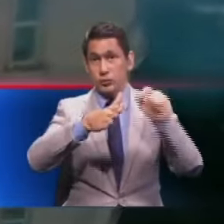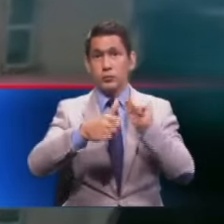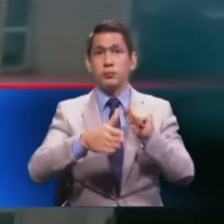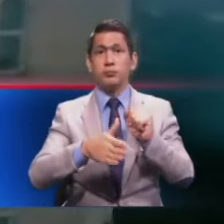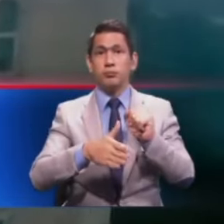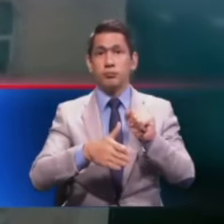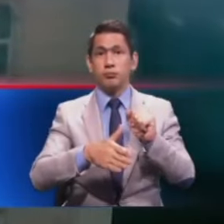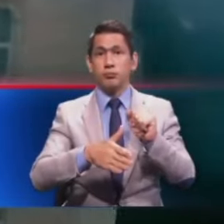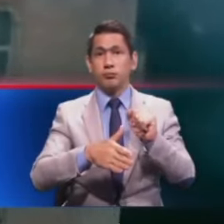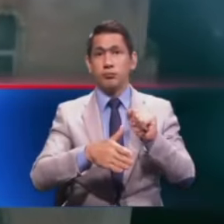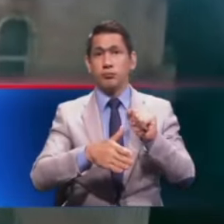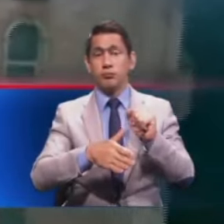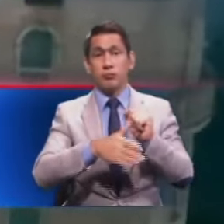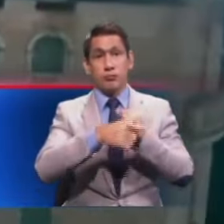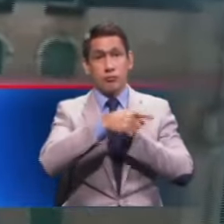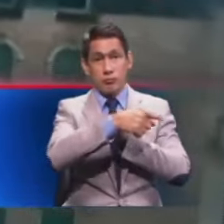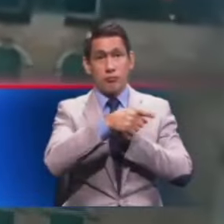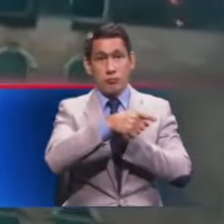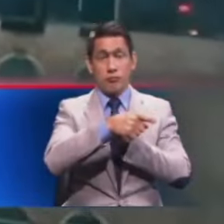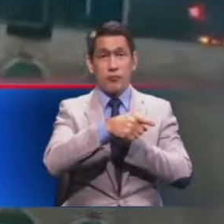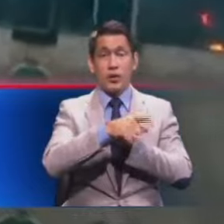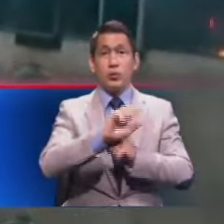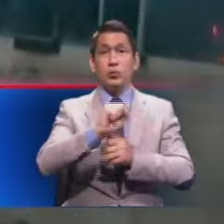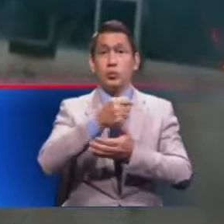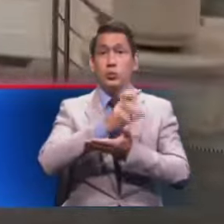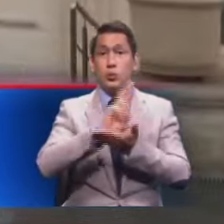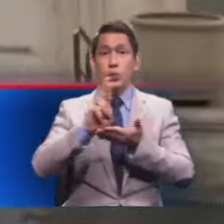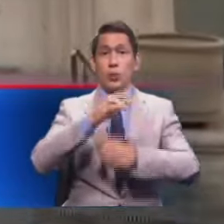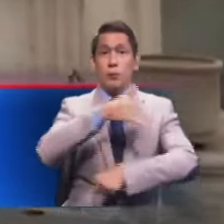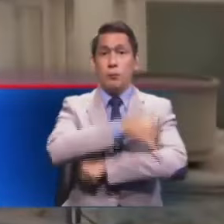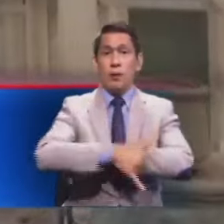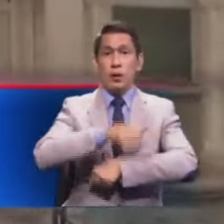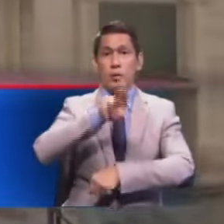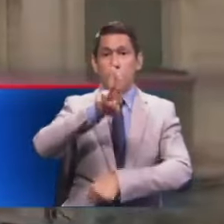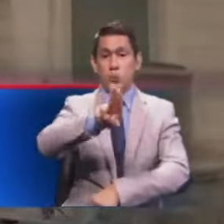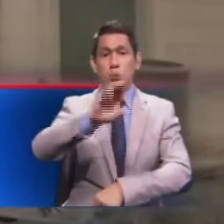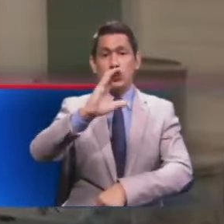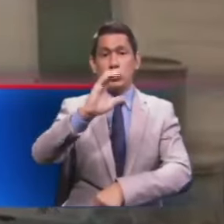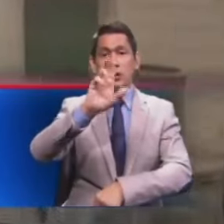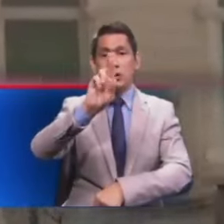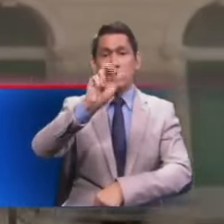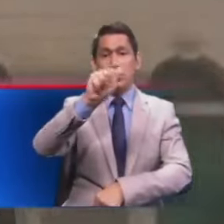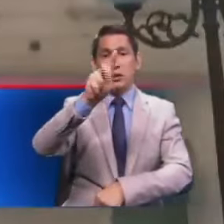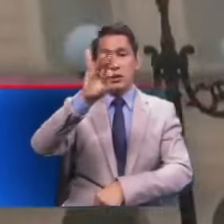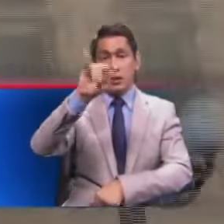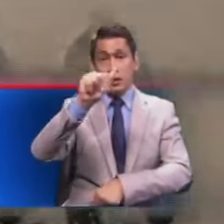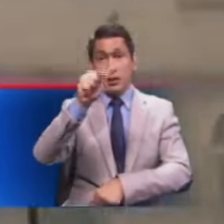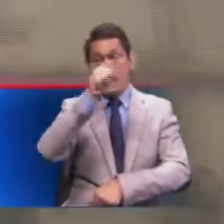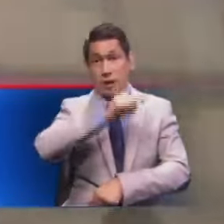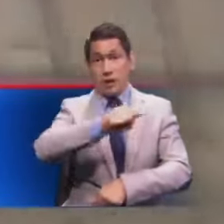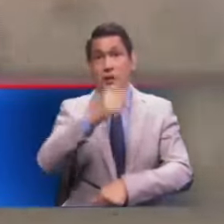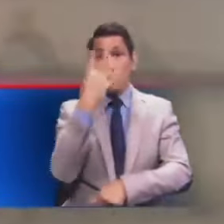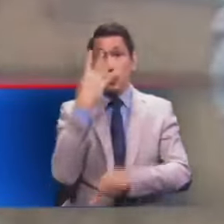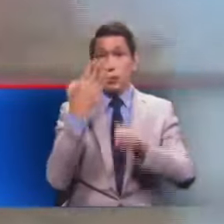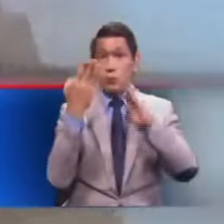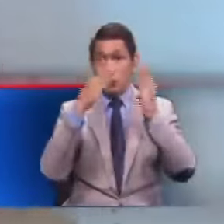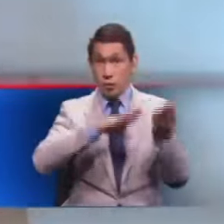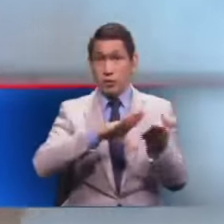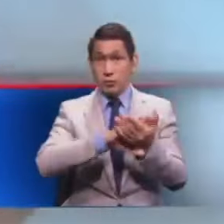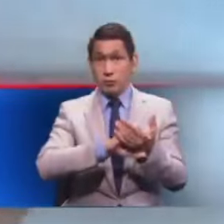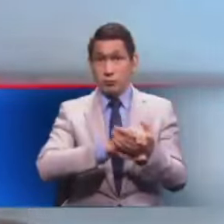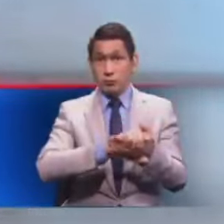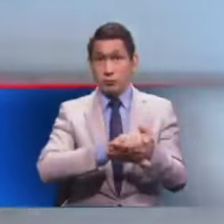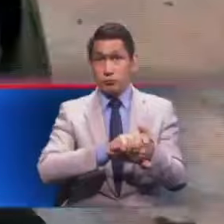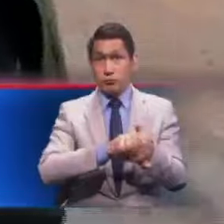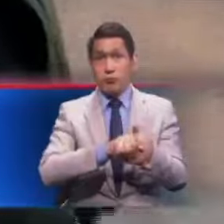Potter. Esto en la ciudad de Odessa, en el sur de Ucrania. El ataque dejó al menos 4 muertos. Al parecer, las